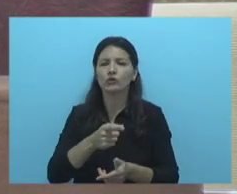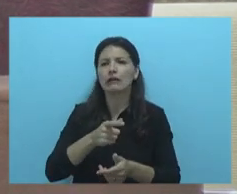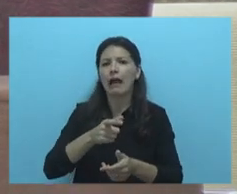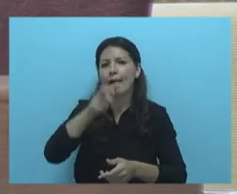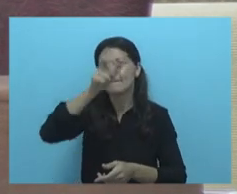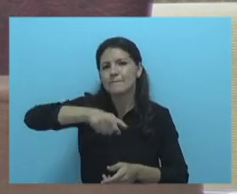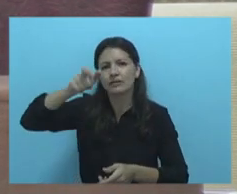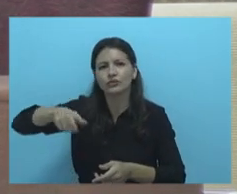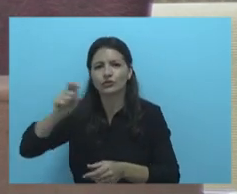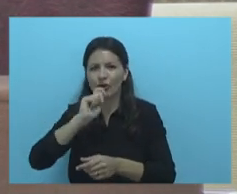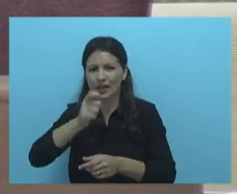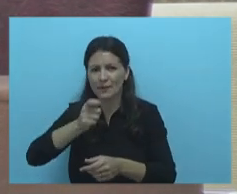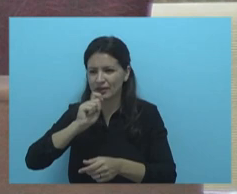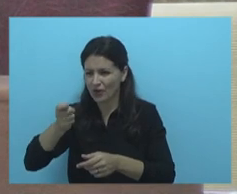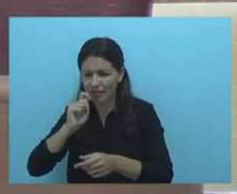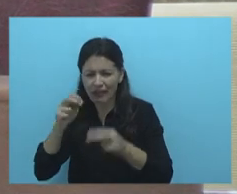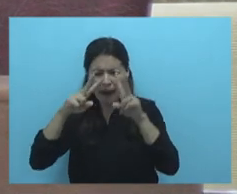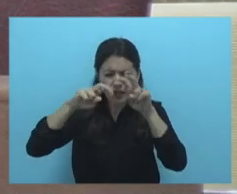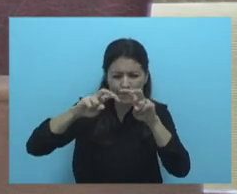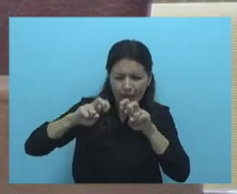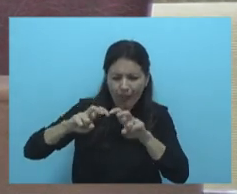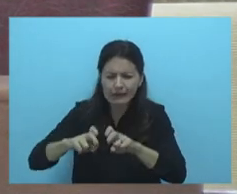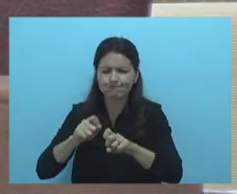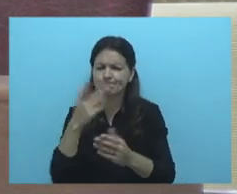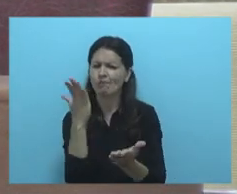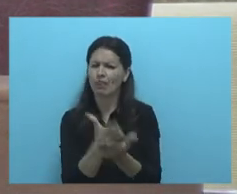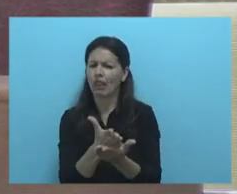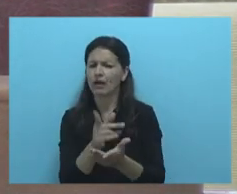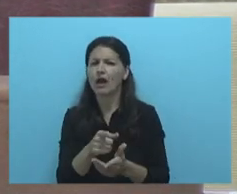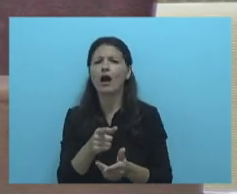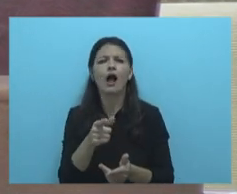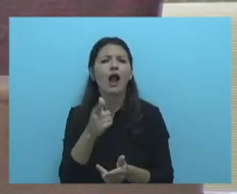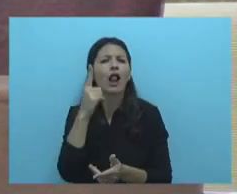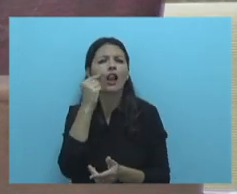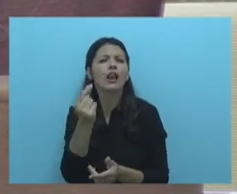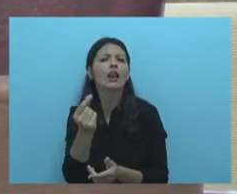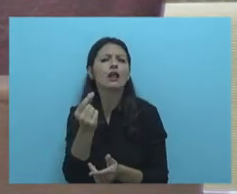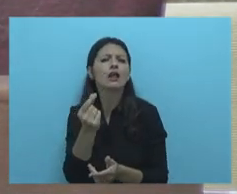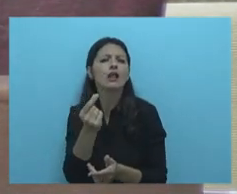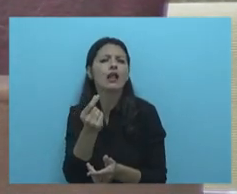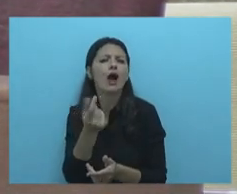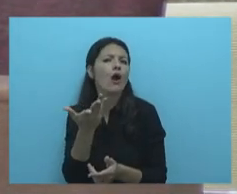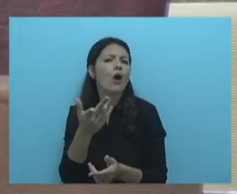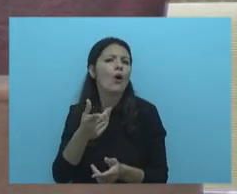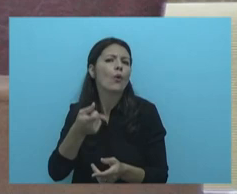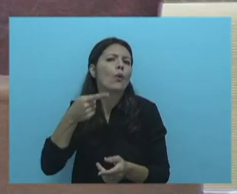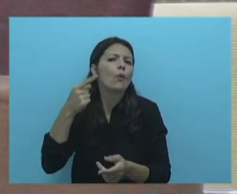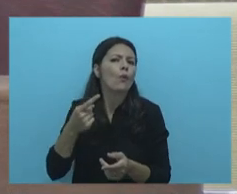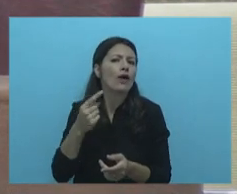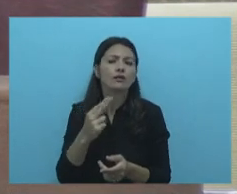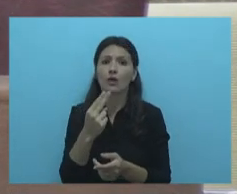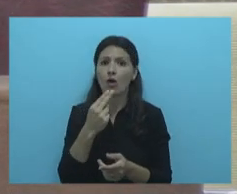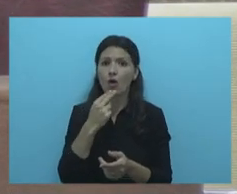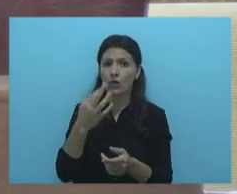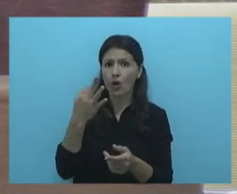trabajadores de prensa. Y se hizo nada menos que el 11 de octubre. El autor